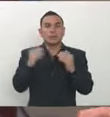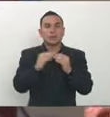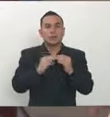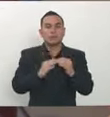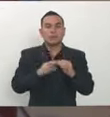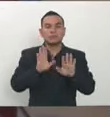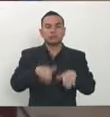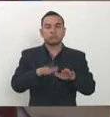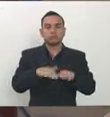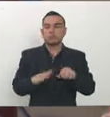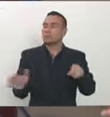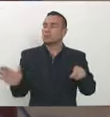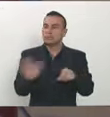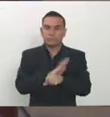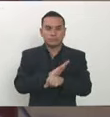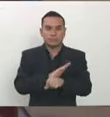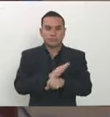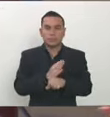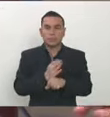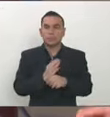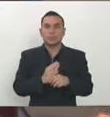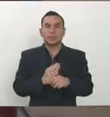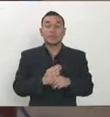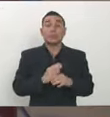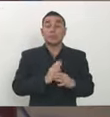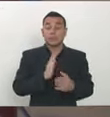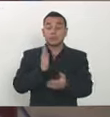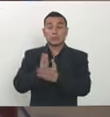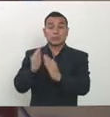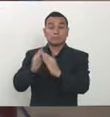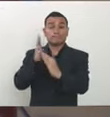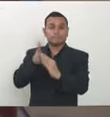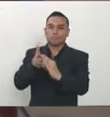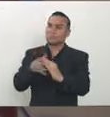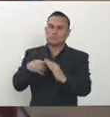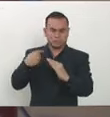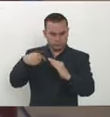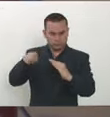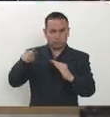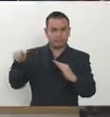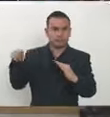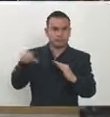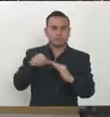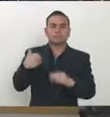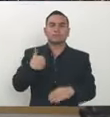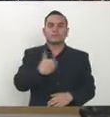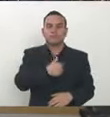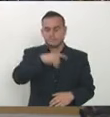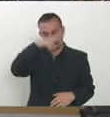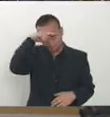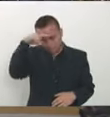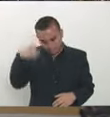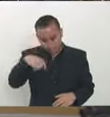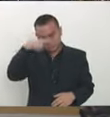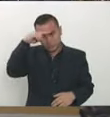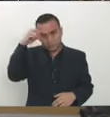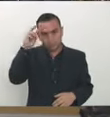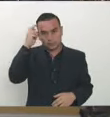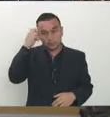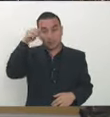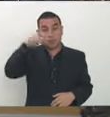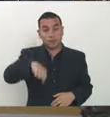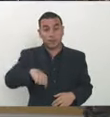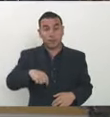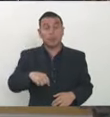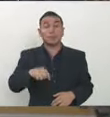maquilas. Toda esta gente deberá ser enviada con remuneración a sus casas. El ministro de Trabajo eso es una medida que se va a